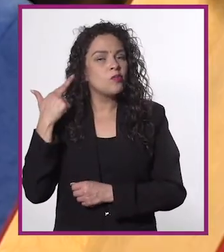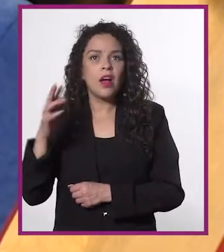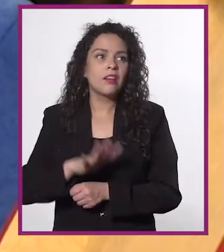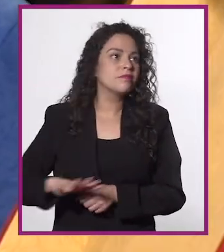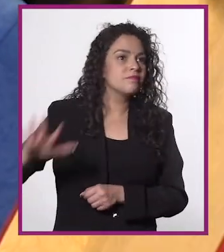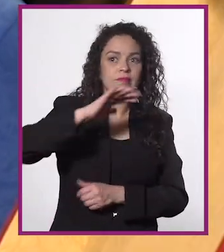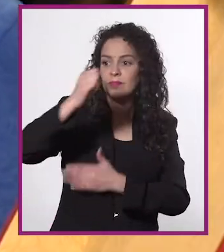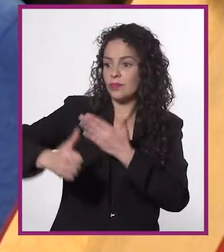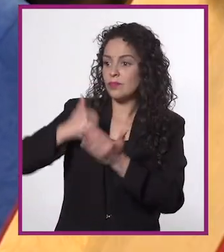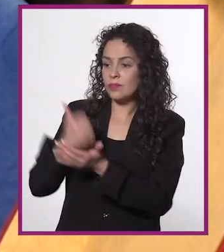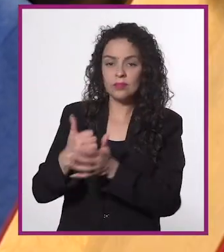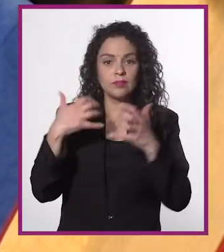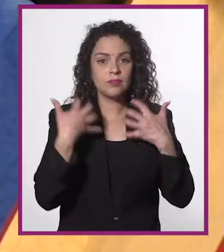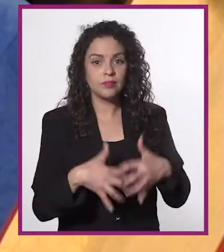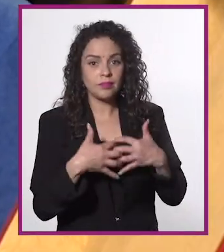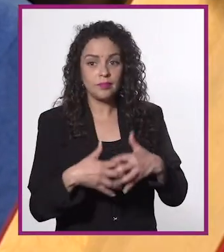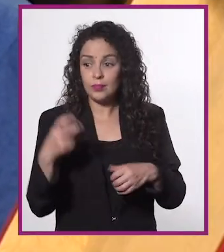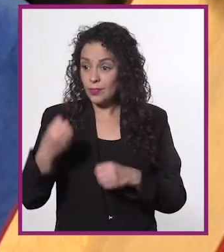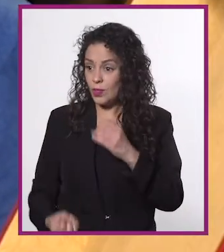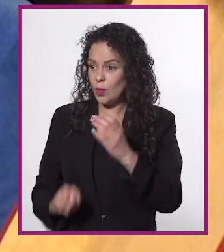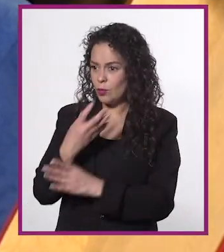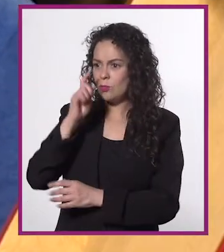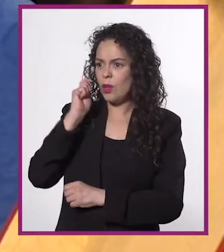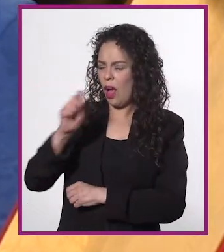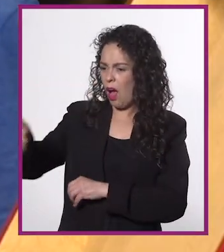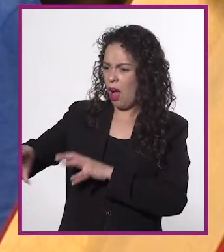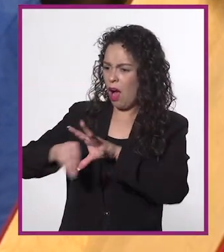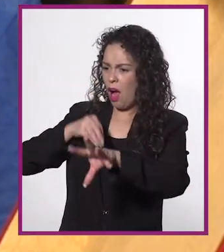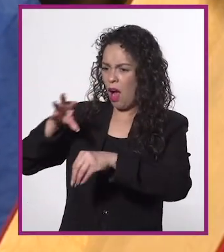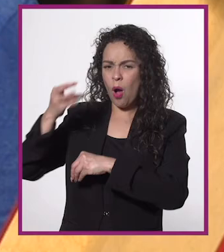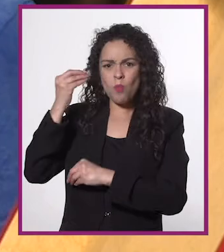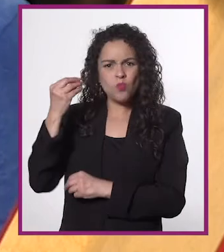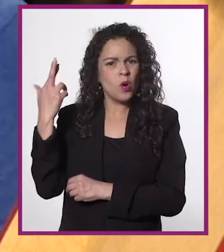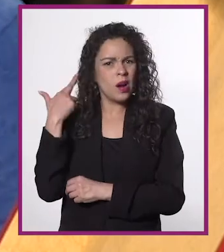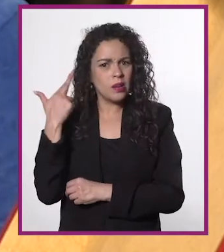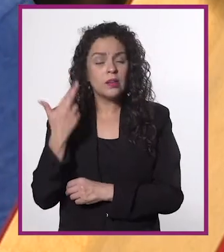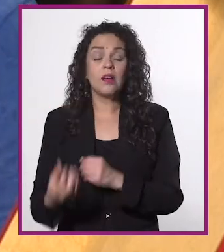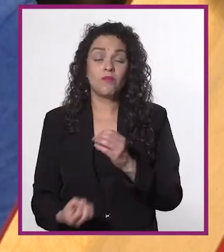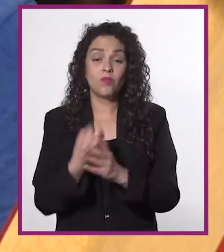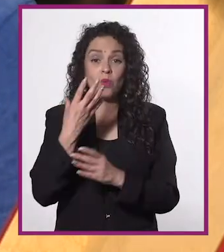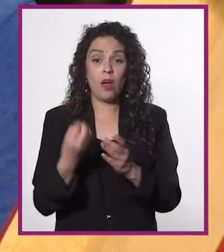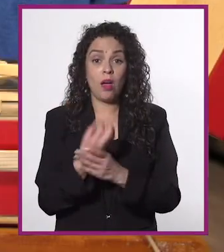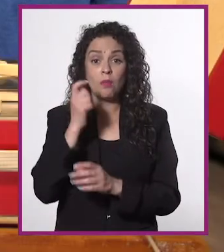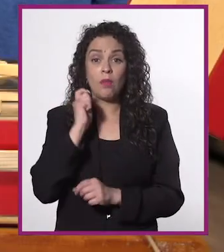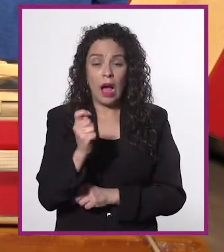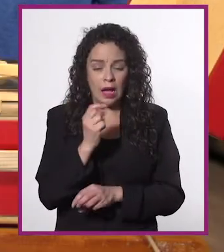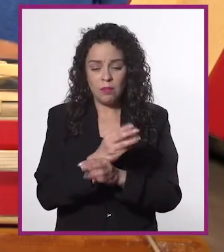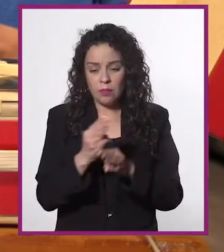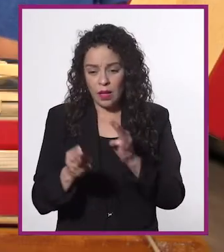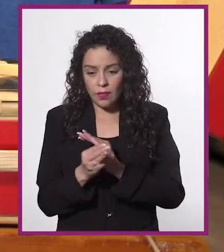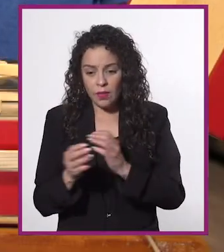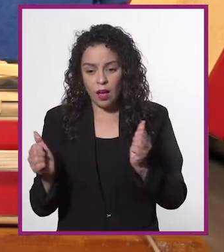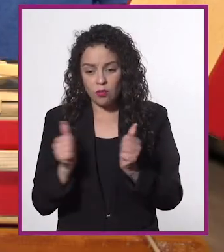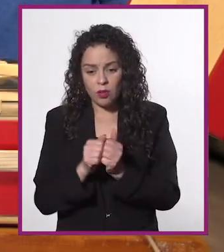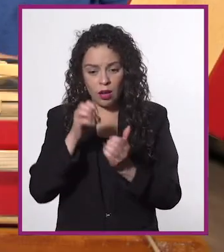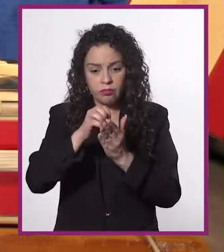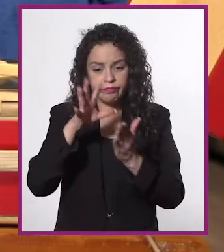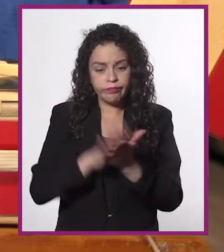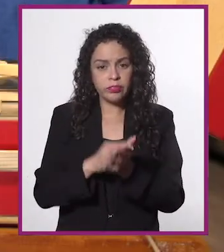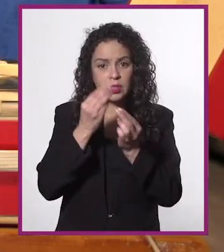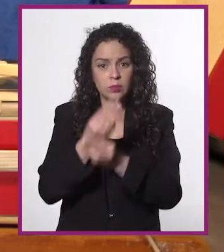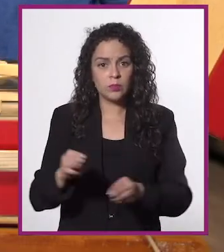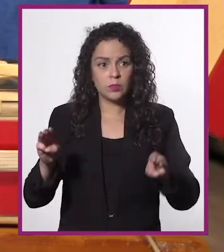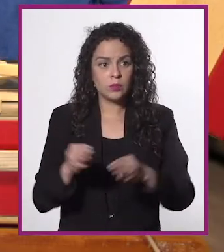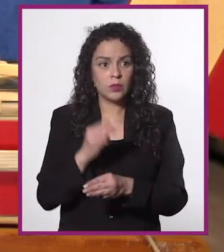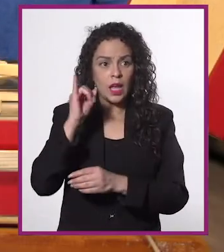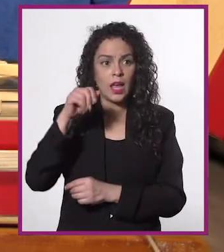industrial. Esta nueva paleta sonora requería una nueva instrumentación y composición musical. Los intonarumori, o